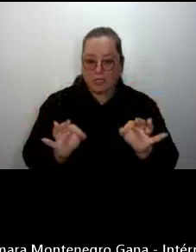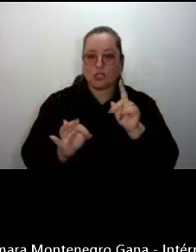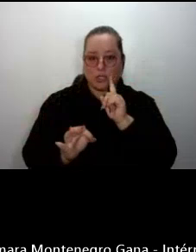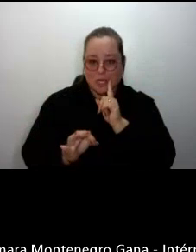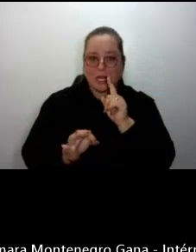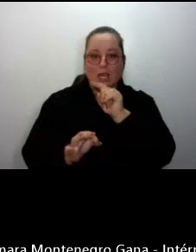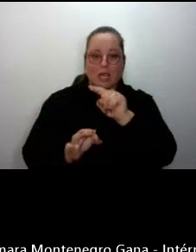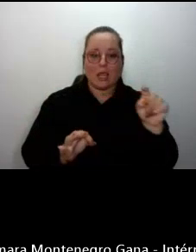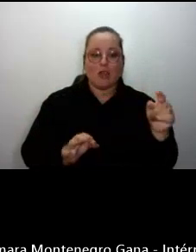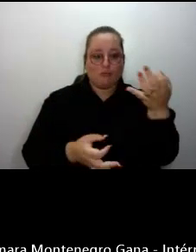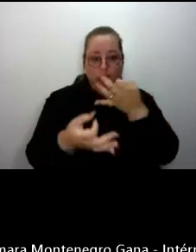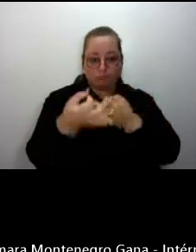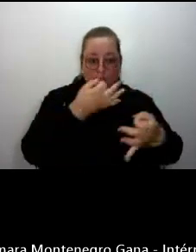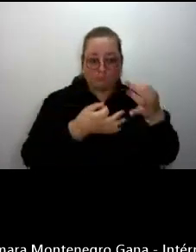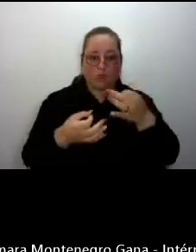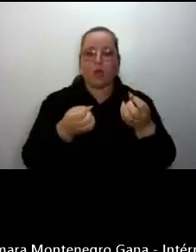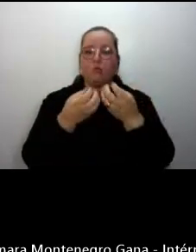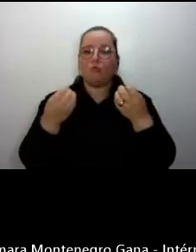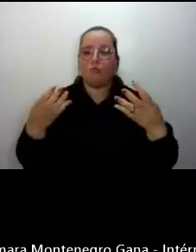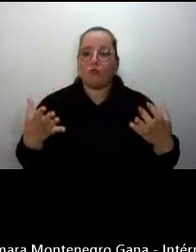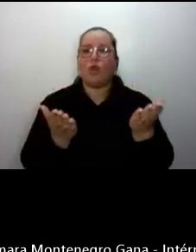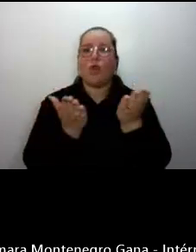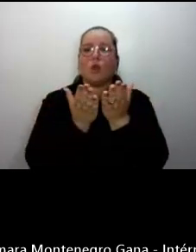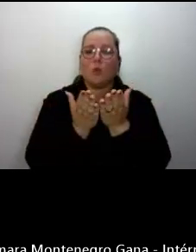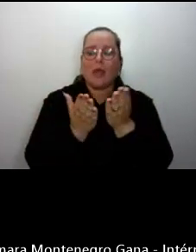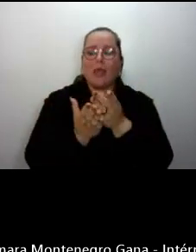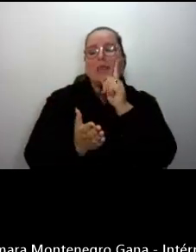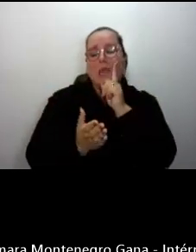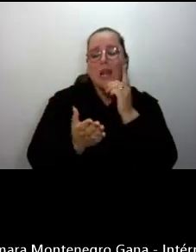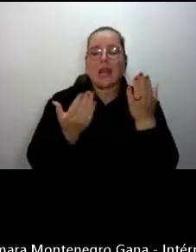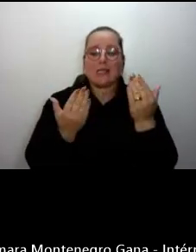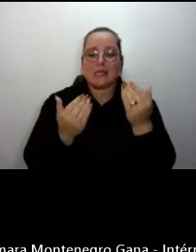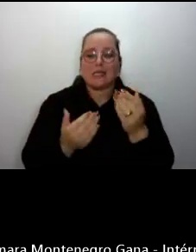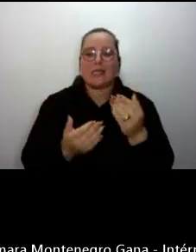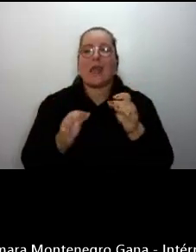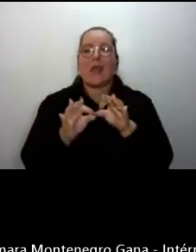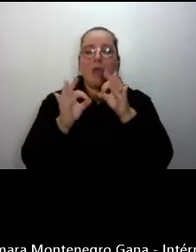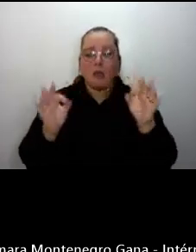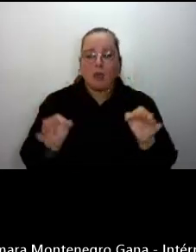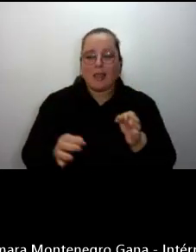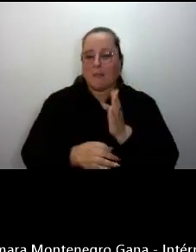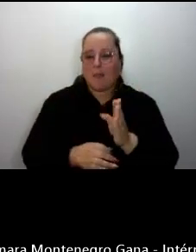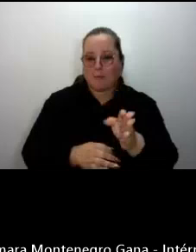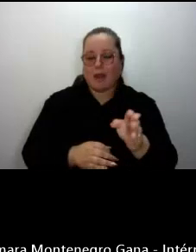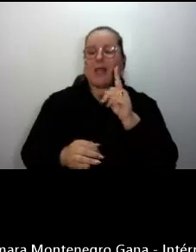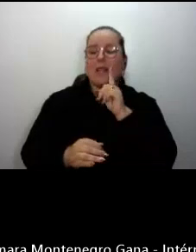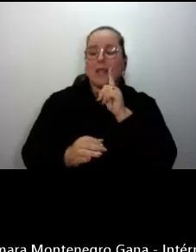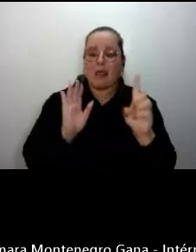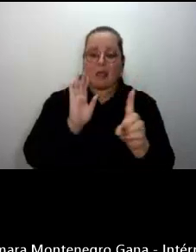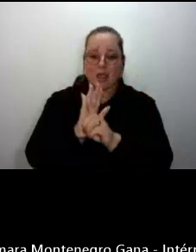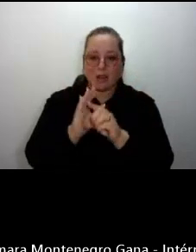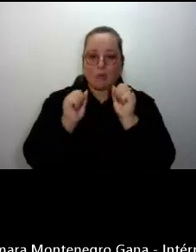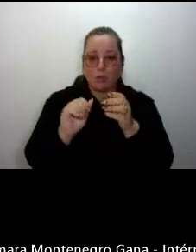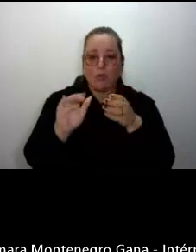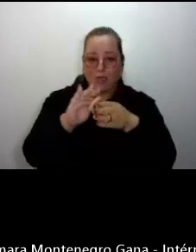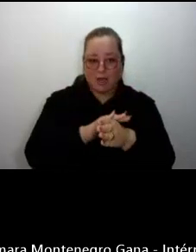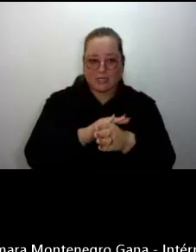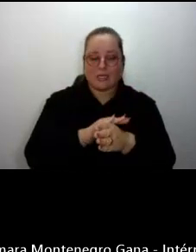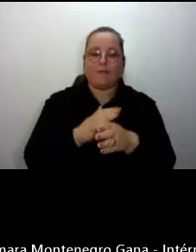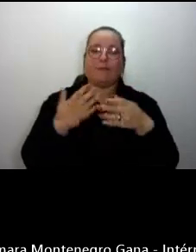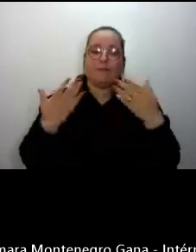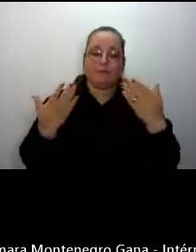día tenemos muchos más estudiantes con necesidades educativas permanentes según lo que menciona el decreto que pueden ingresar. Por lo